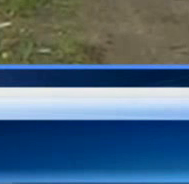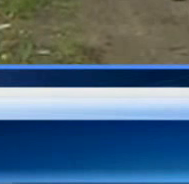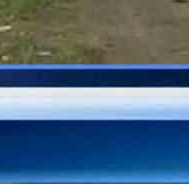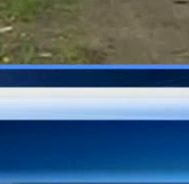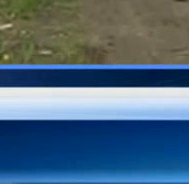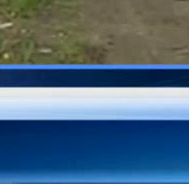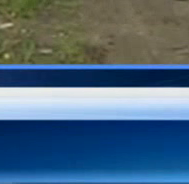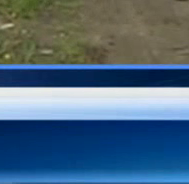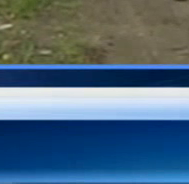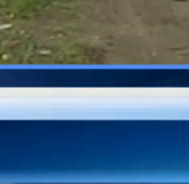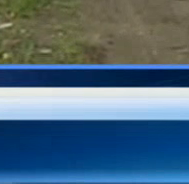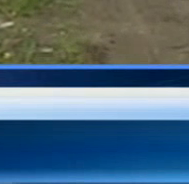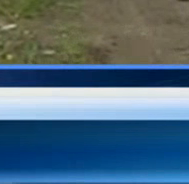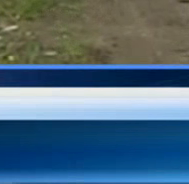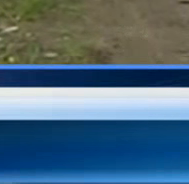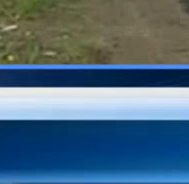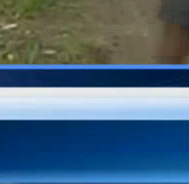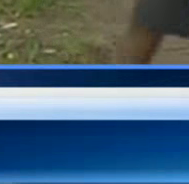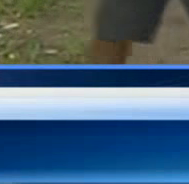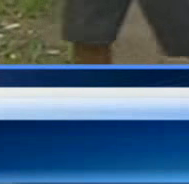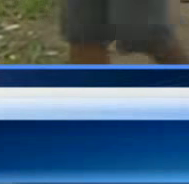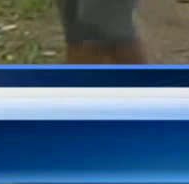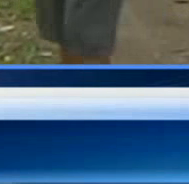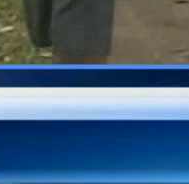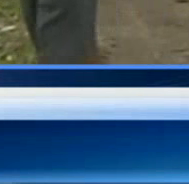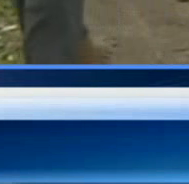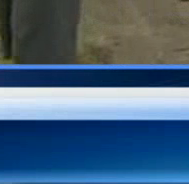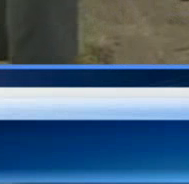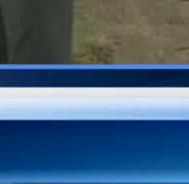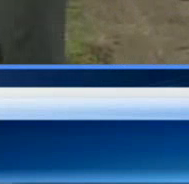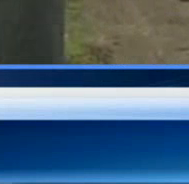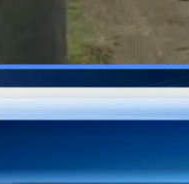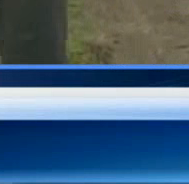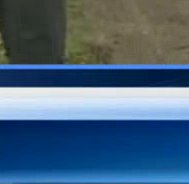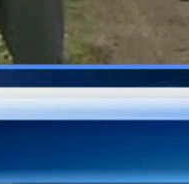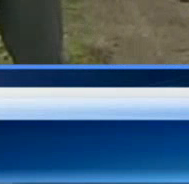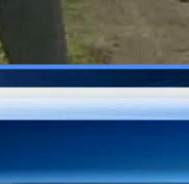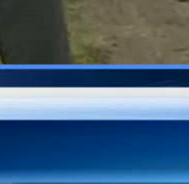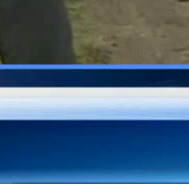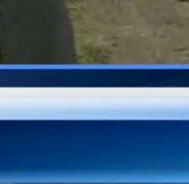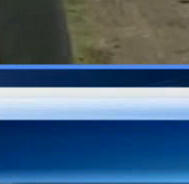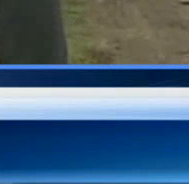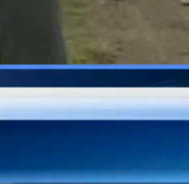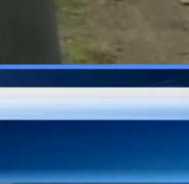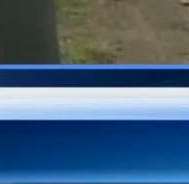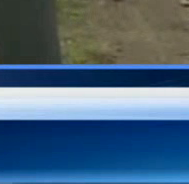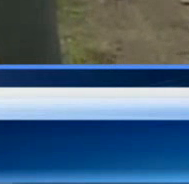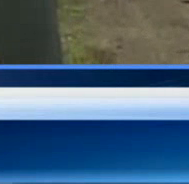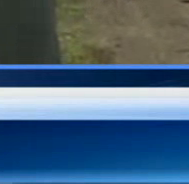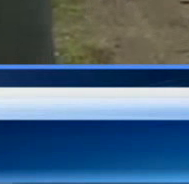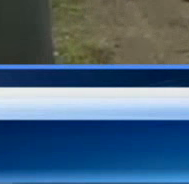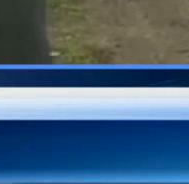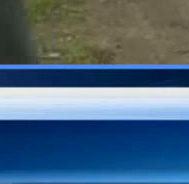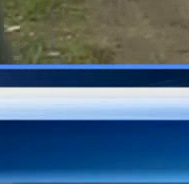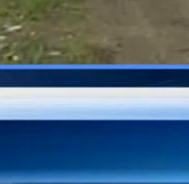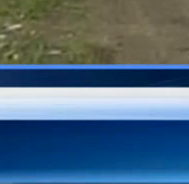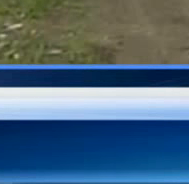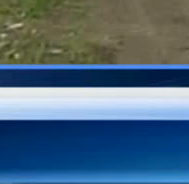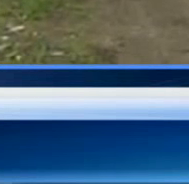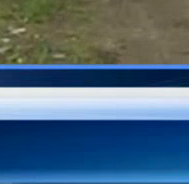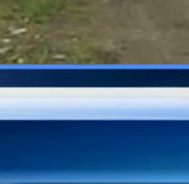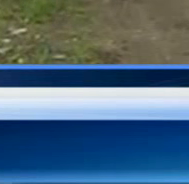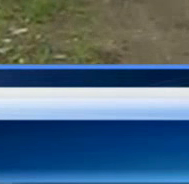Enrique, hasta que el trabajo estructural se lo pueda hacer, porque, insisto, eso obedece seguramente a una planificación. Pero hasta